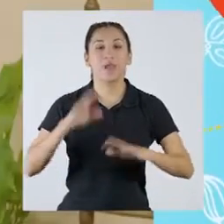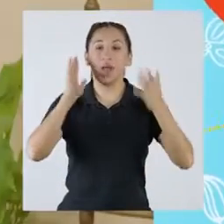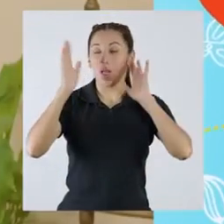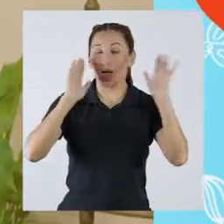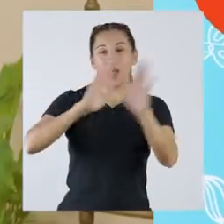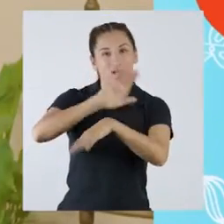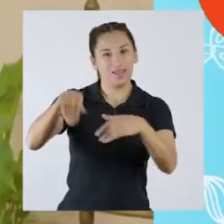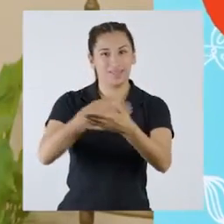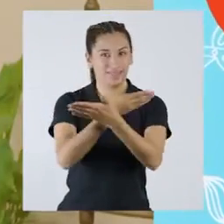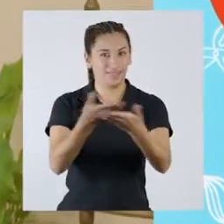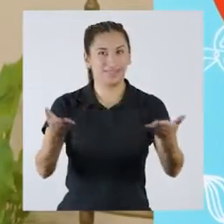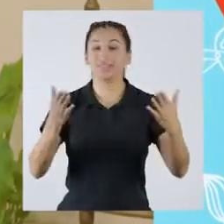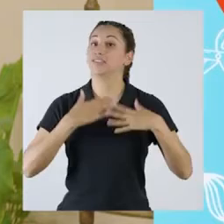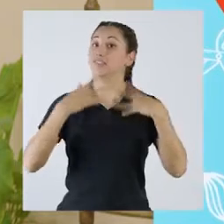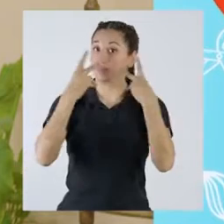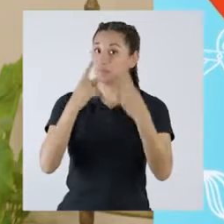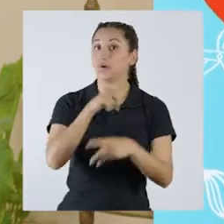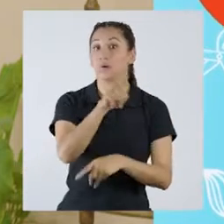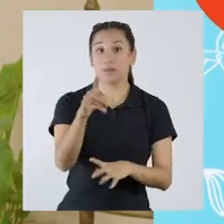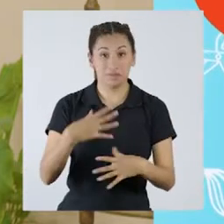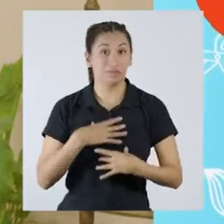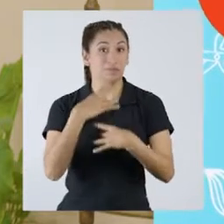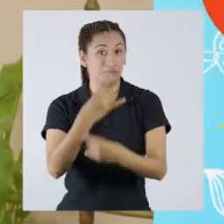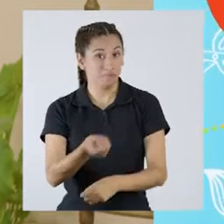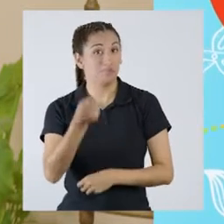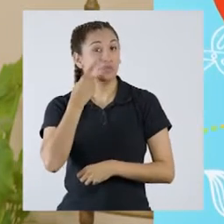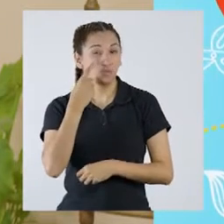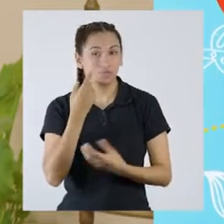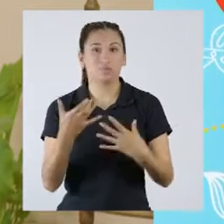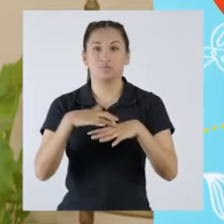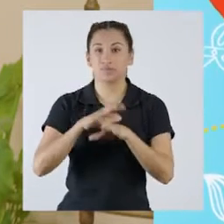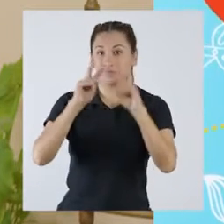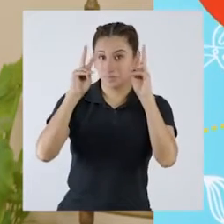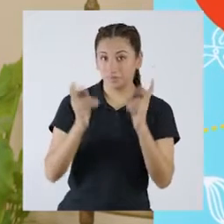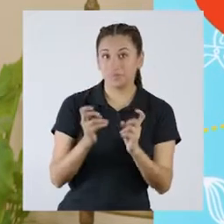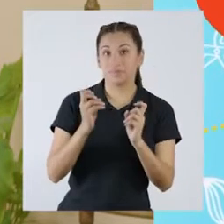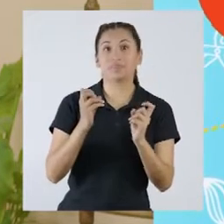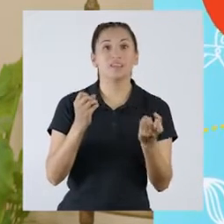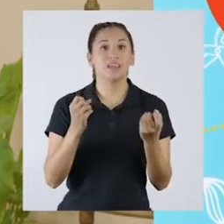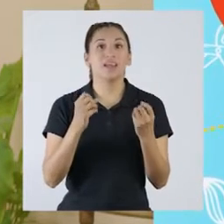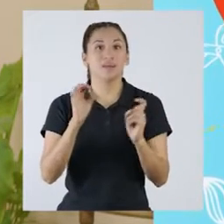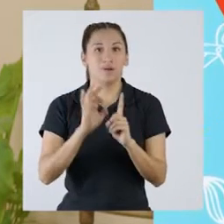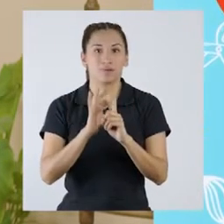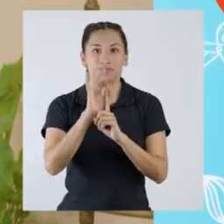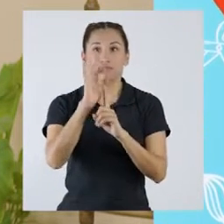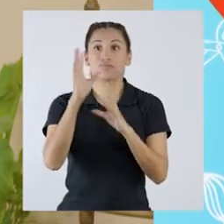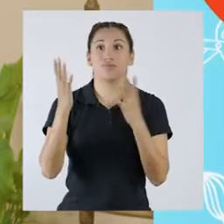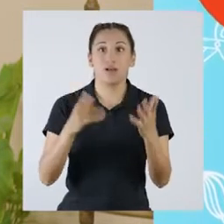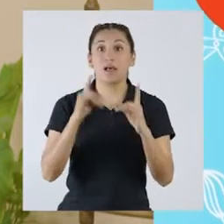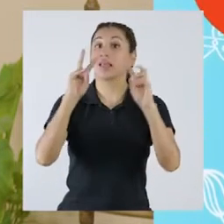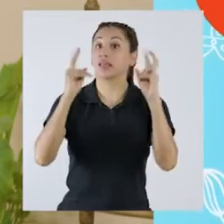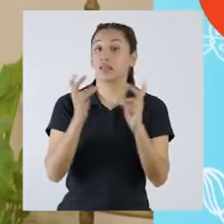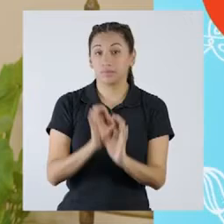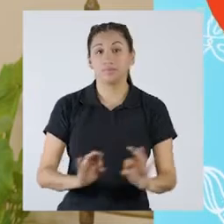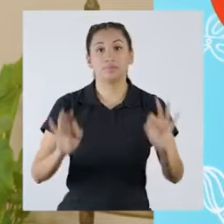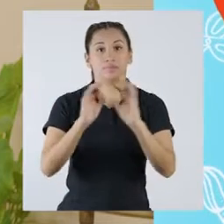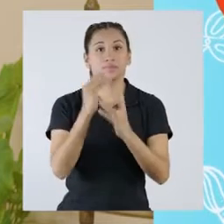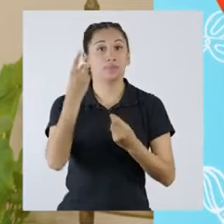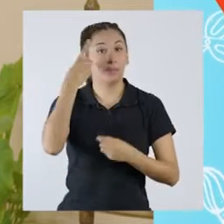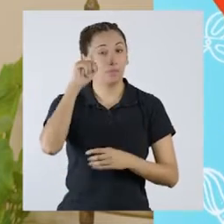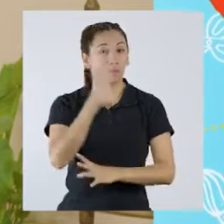Palacín. Hola chicas y chicos, veo que les interesa conocer sobre el efecto invernadero, un tema súper importante para